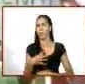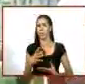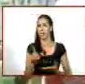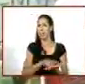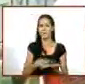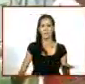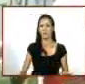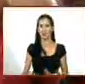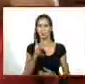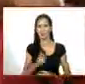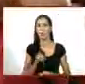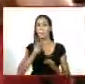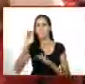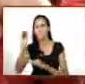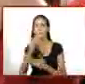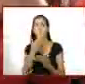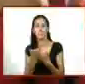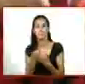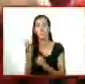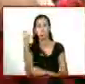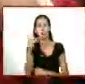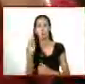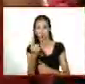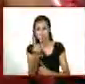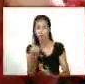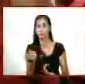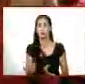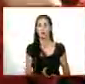sin la aprobación de este, por lo que aseguraron que